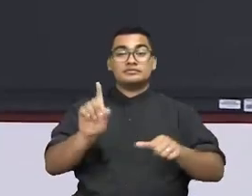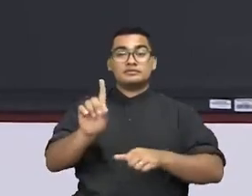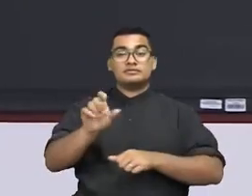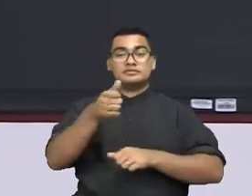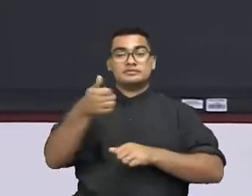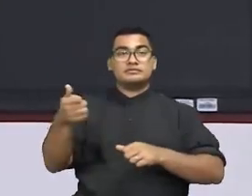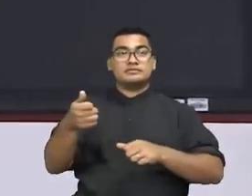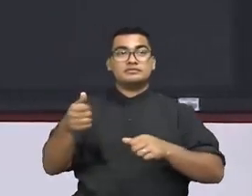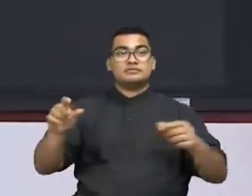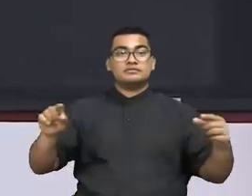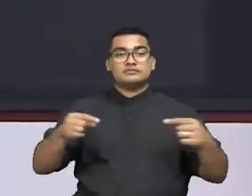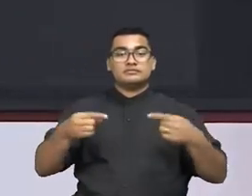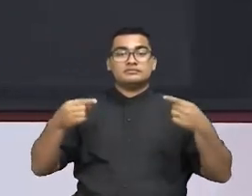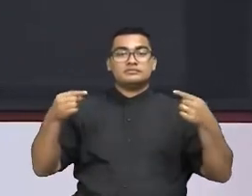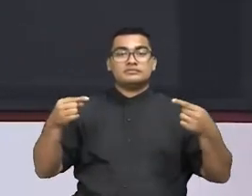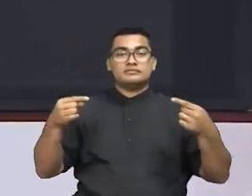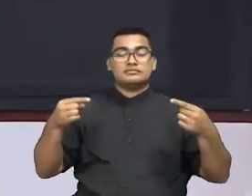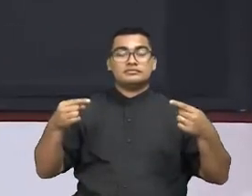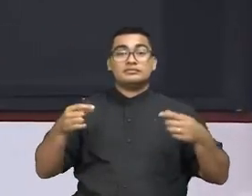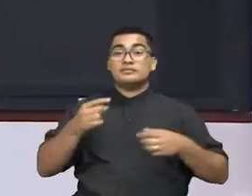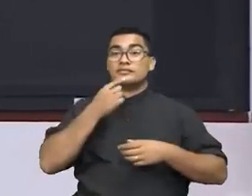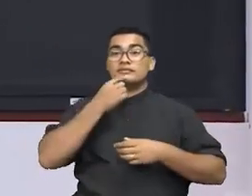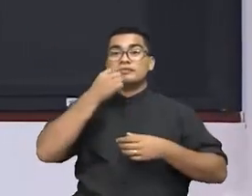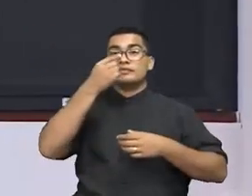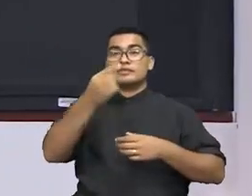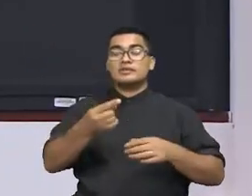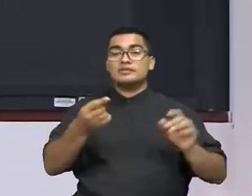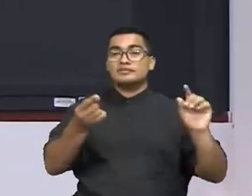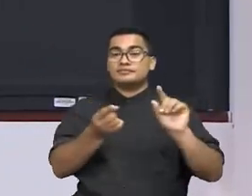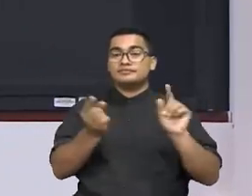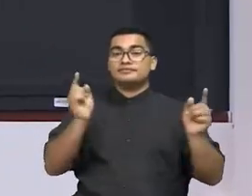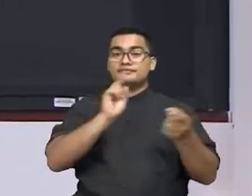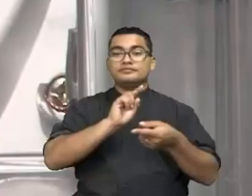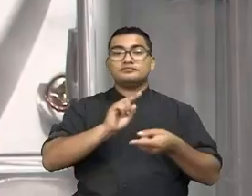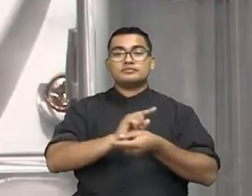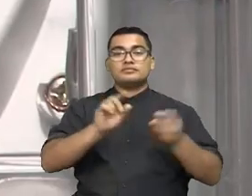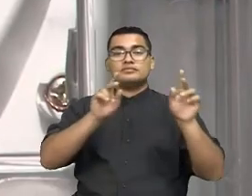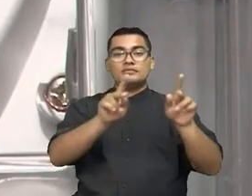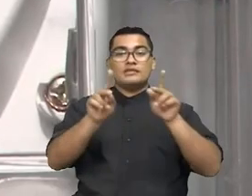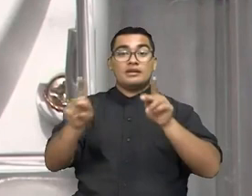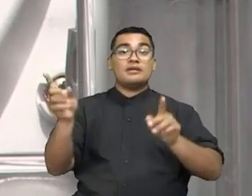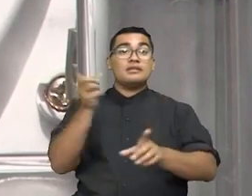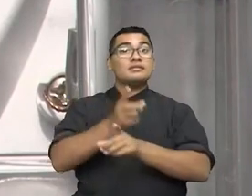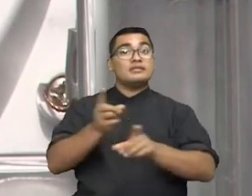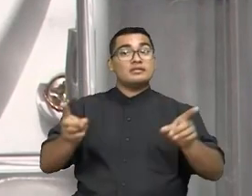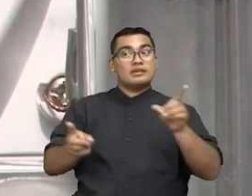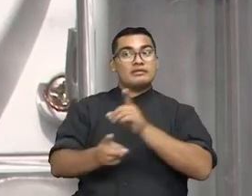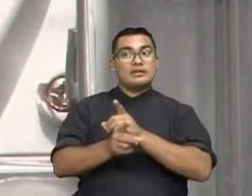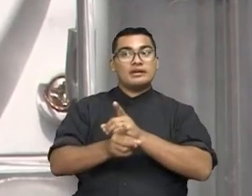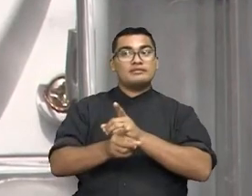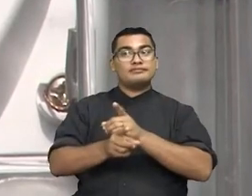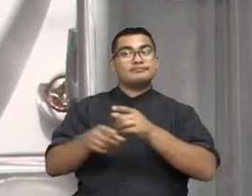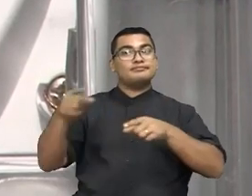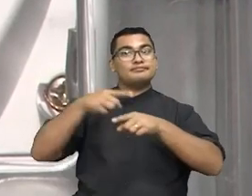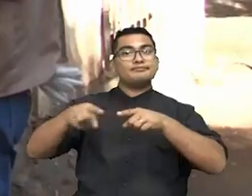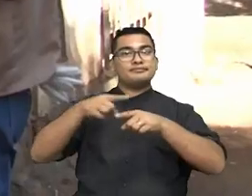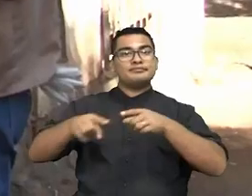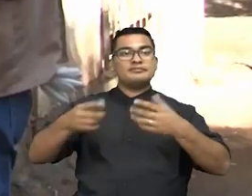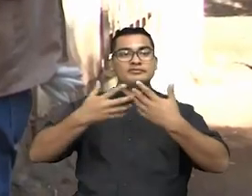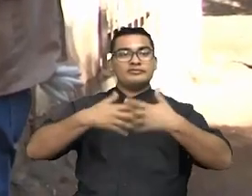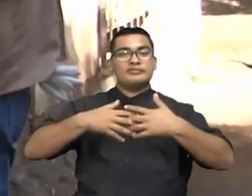16 en contra. La reforma tiene por objeto que los clientes en mora con las empresas distribuidoras y que